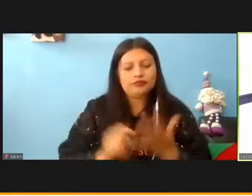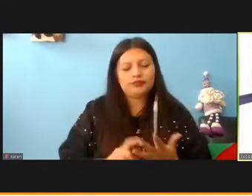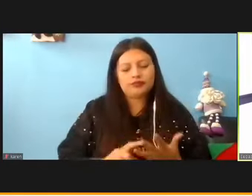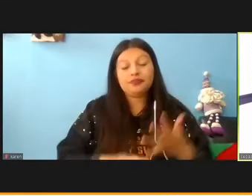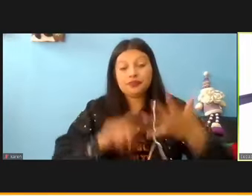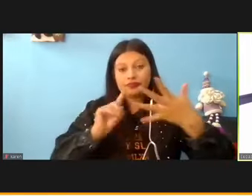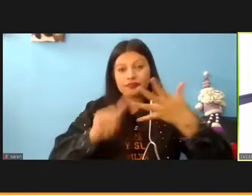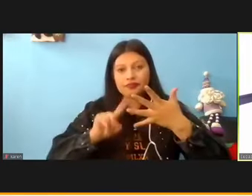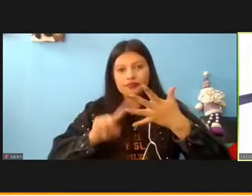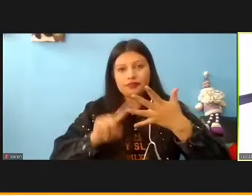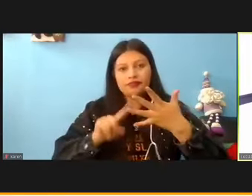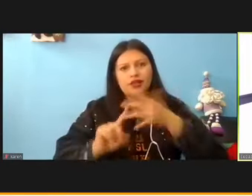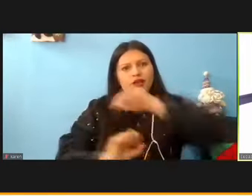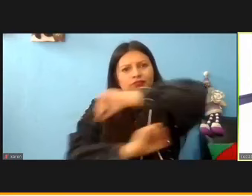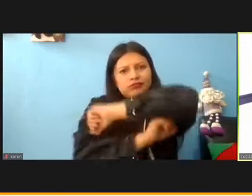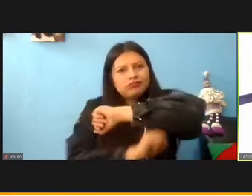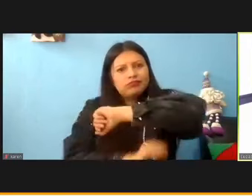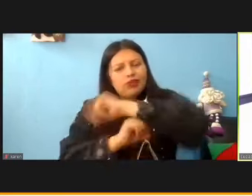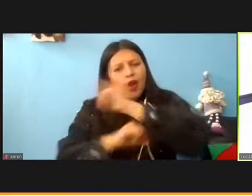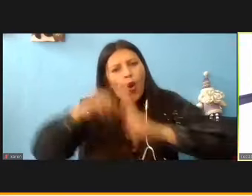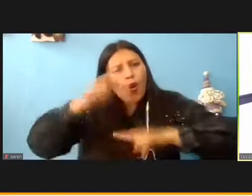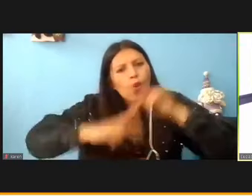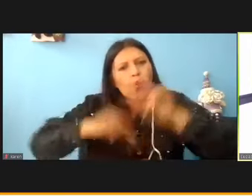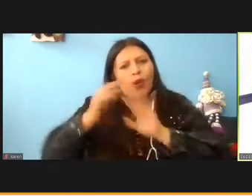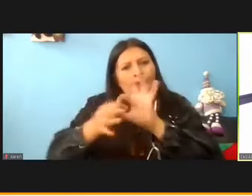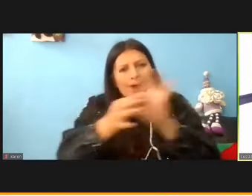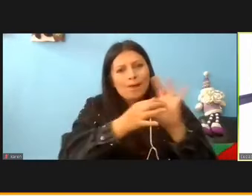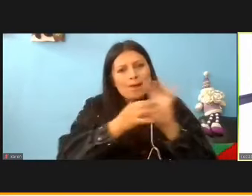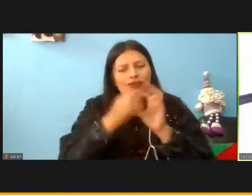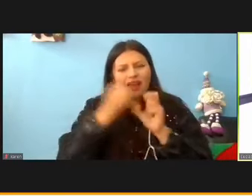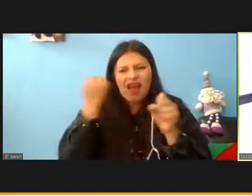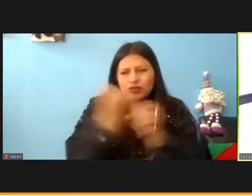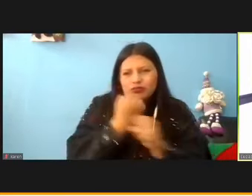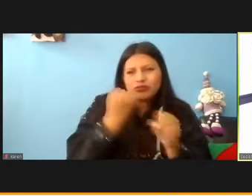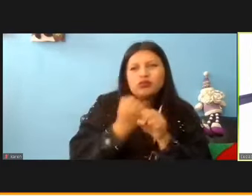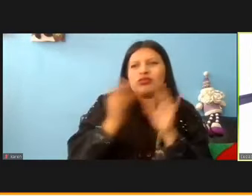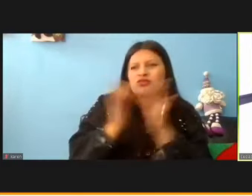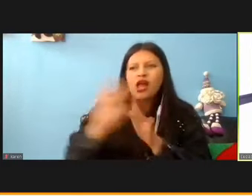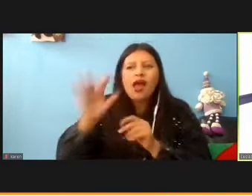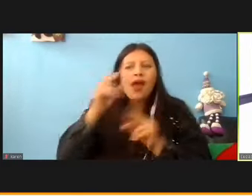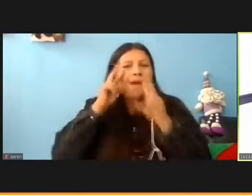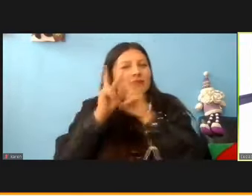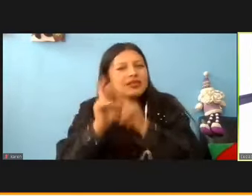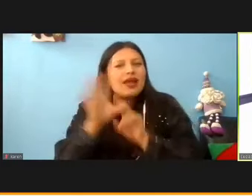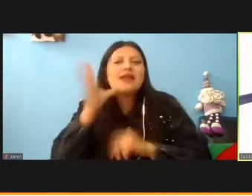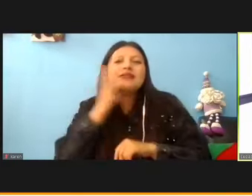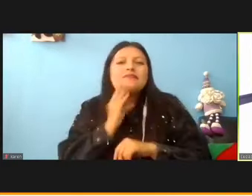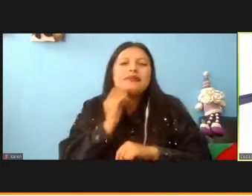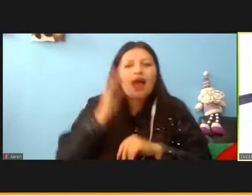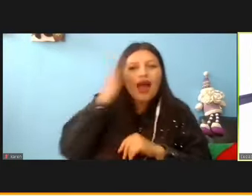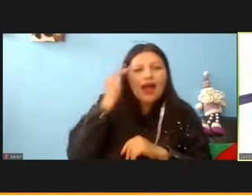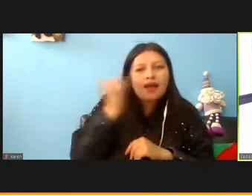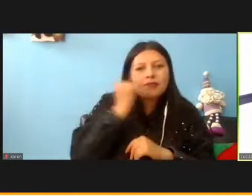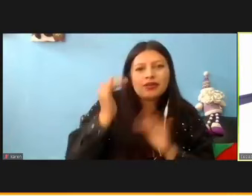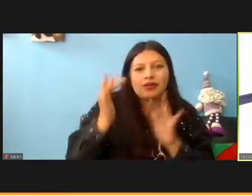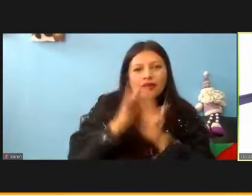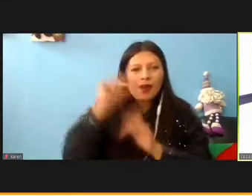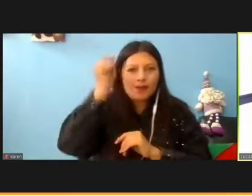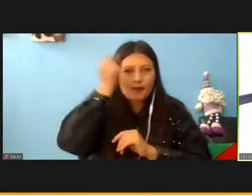Cuarto, fortalecer la construcción y alianza de redes de trabajo sobre investigaciones y experiencias académicas sobre